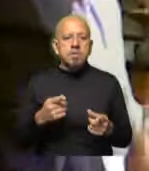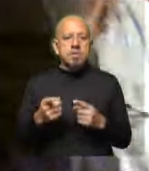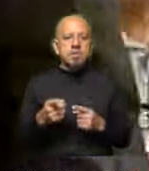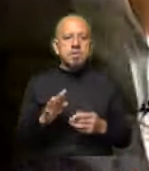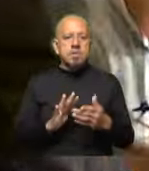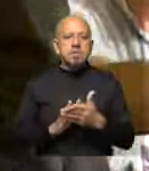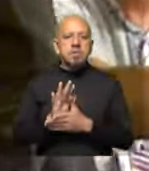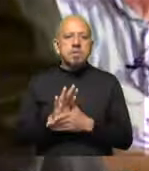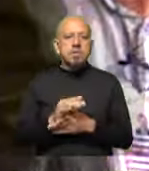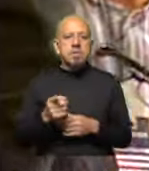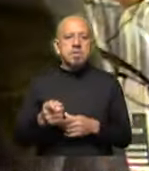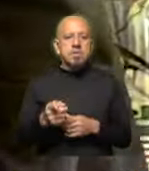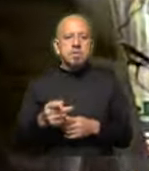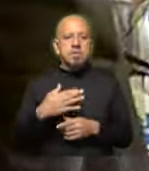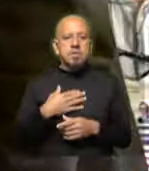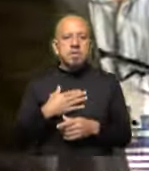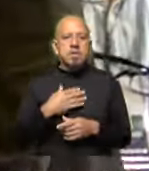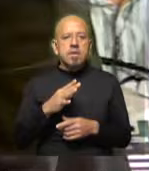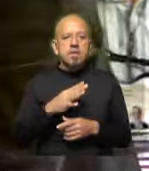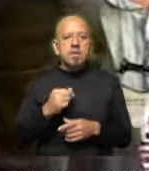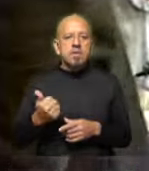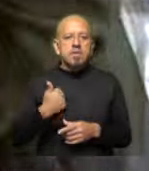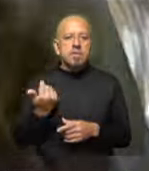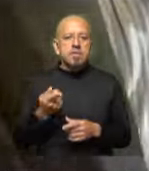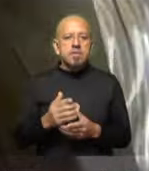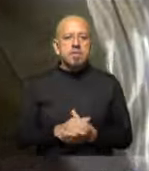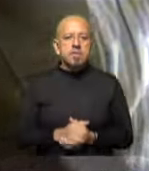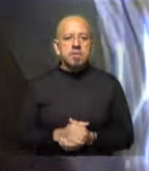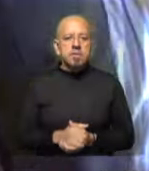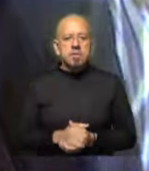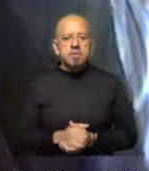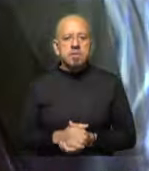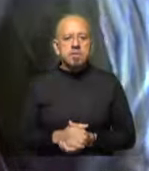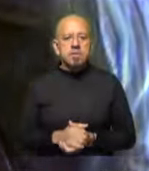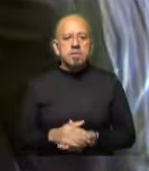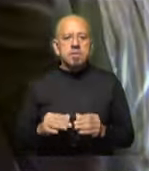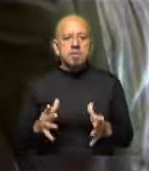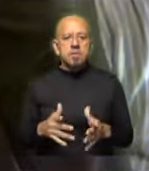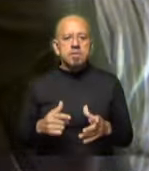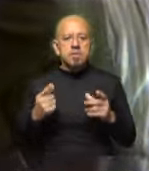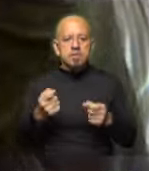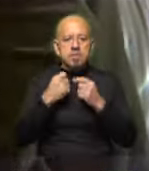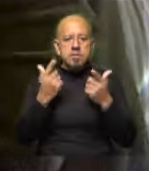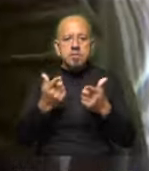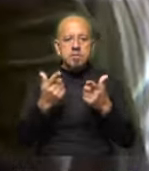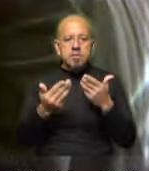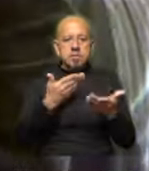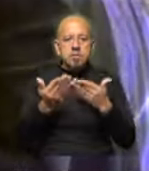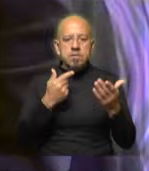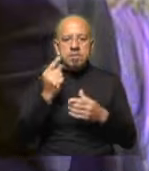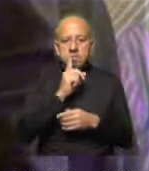sodre pero no me parece una maravilla hay que disfrutarlo y pasárselo bien Qué cosas te te te sorprendieron el carnaval montevilla